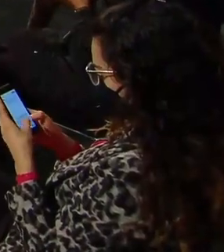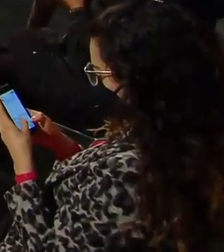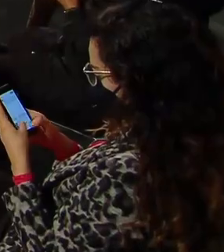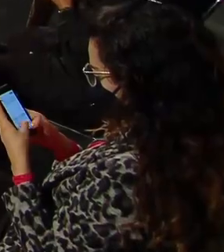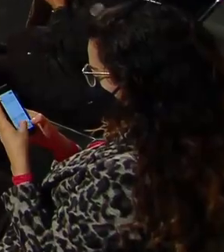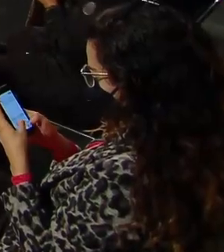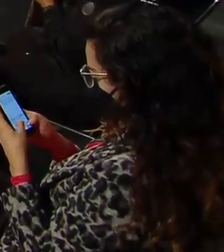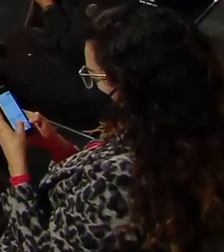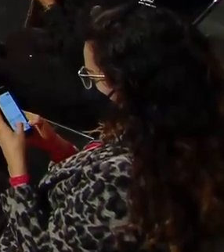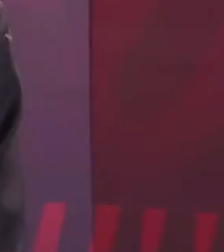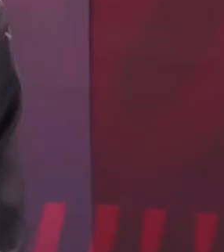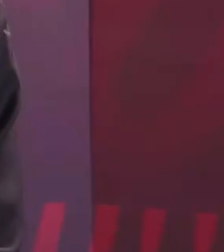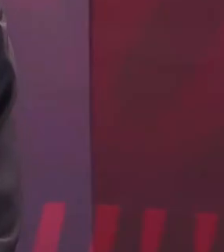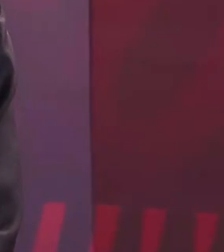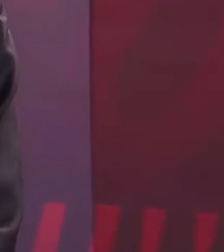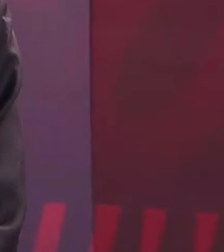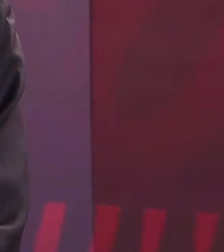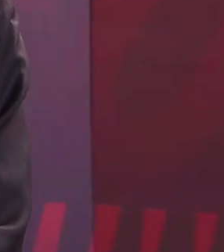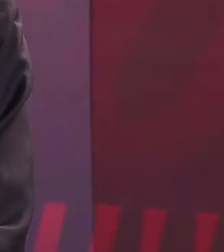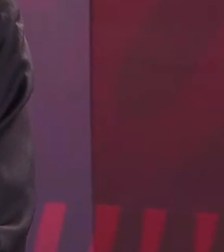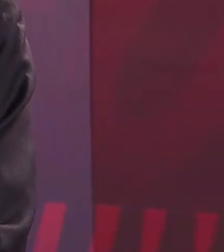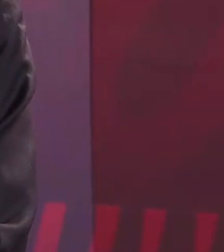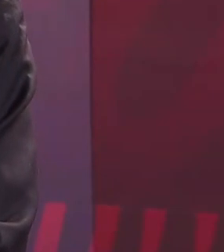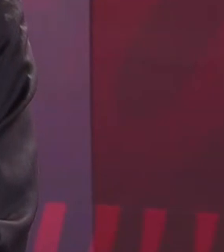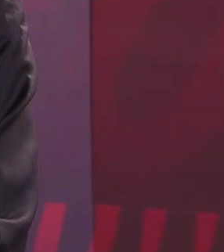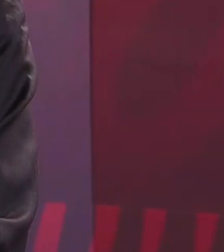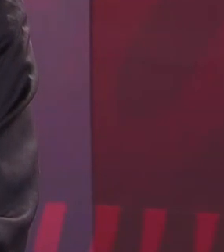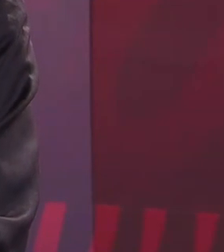acueducto El Cuchillo 2.